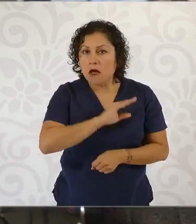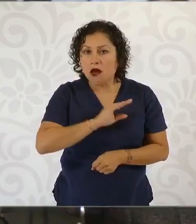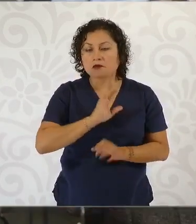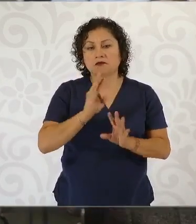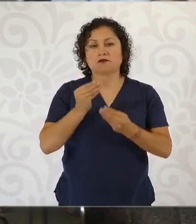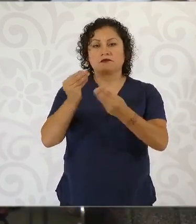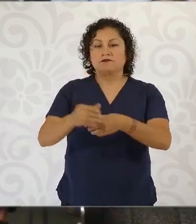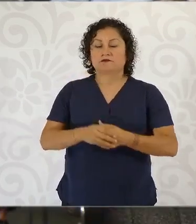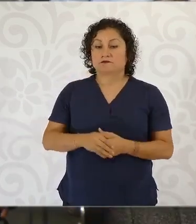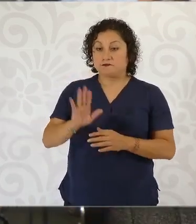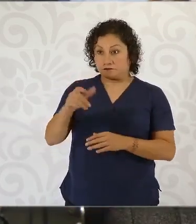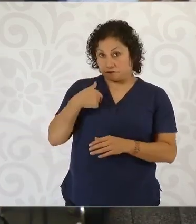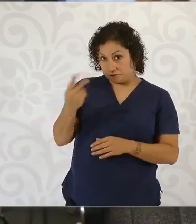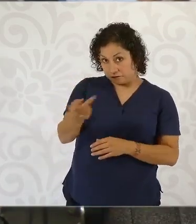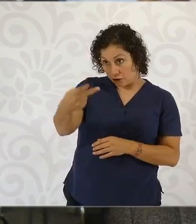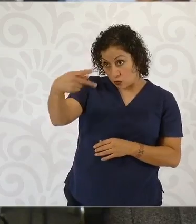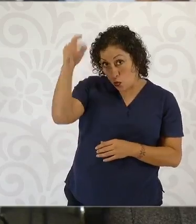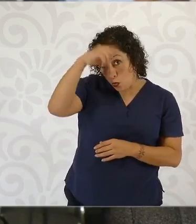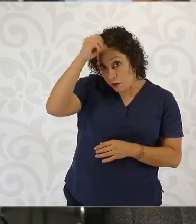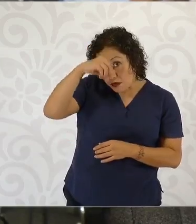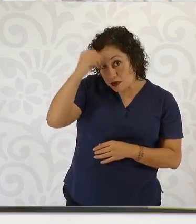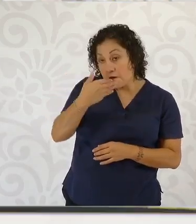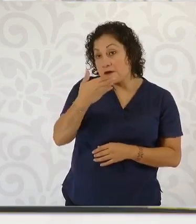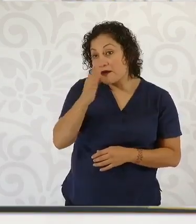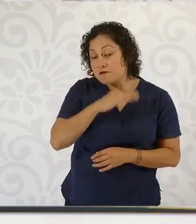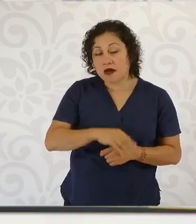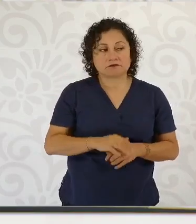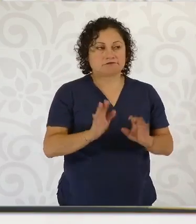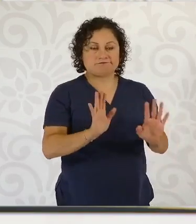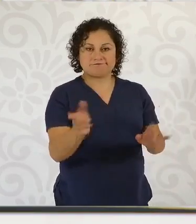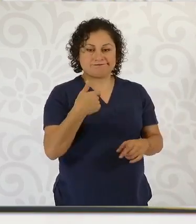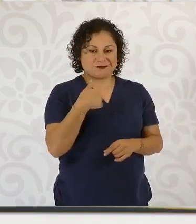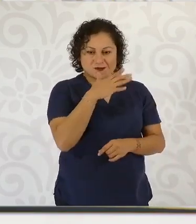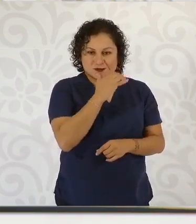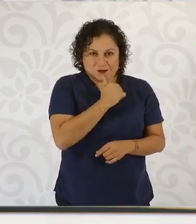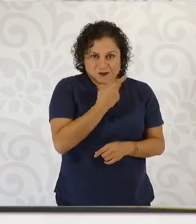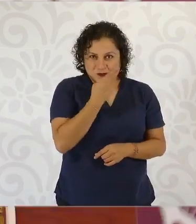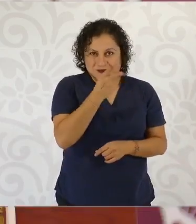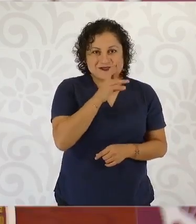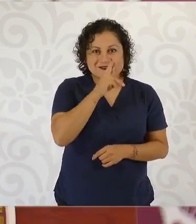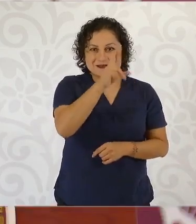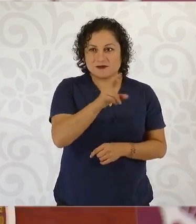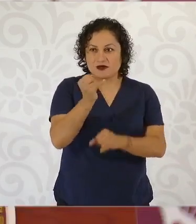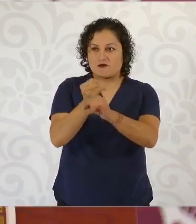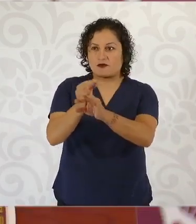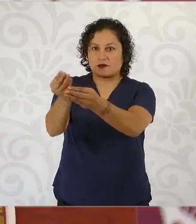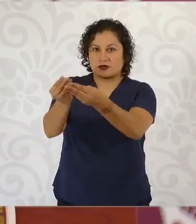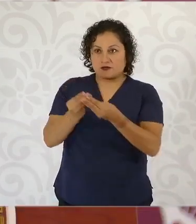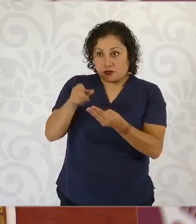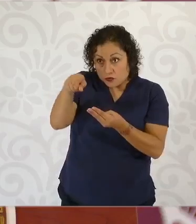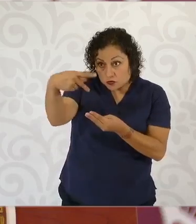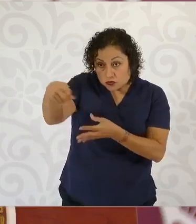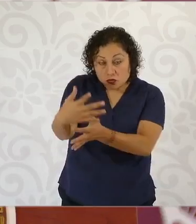parece correcto que hayan recibido estos contratos? Pues no puedo decir si es correcto o incorrecto si no hemos checado la información que ustedes brindan y